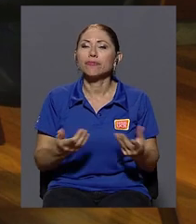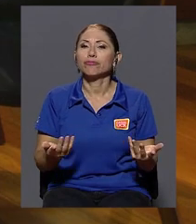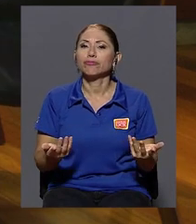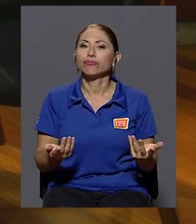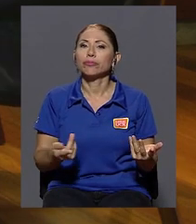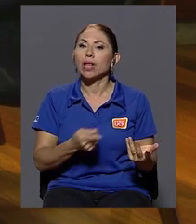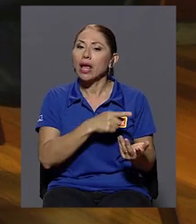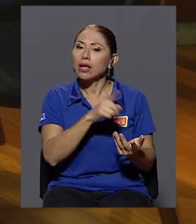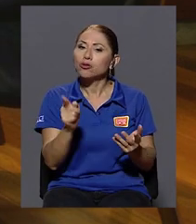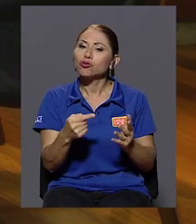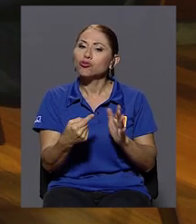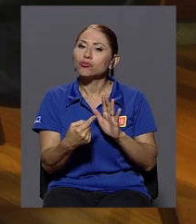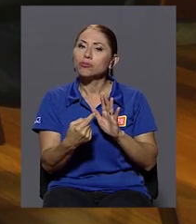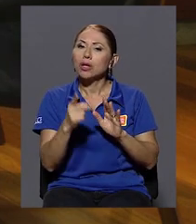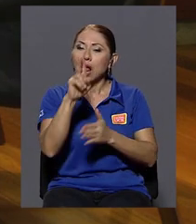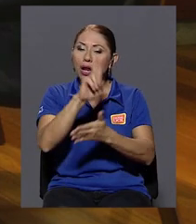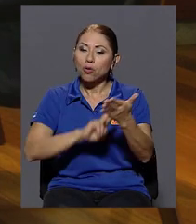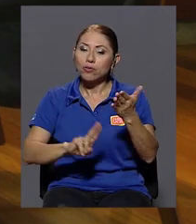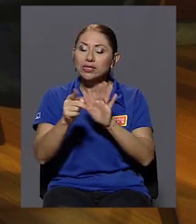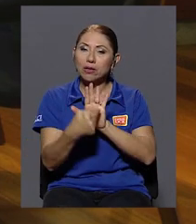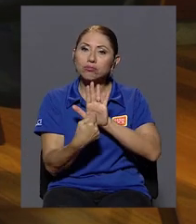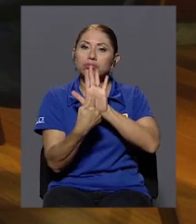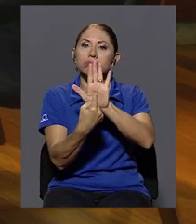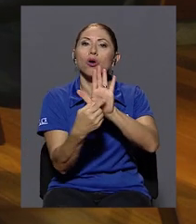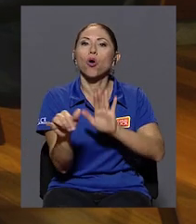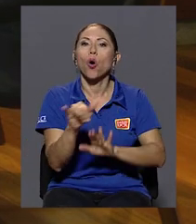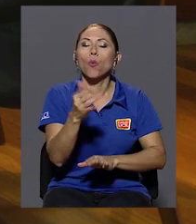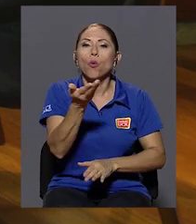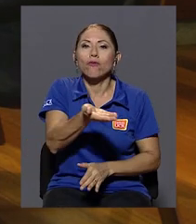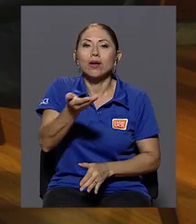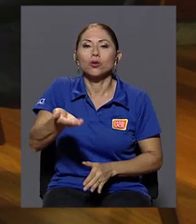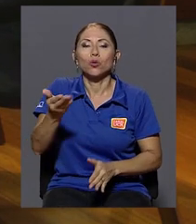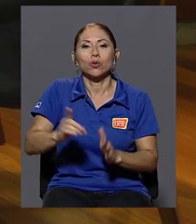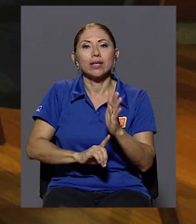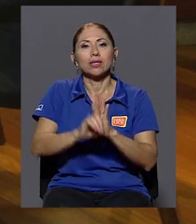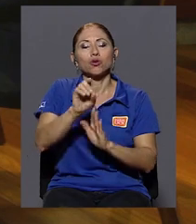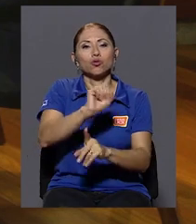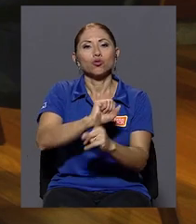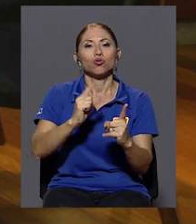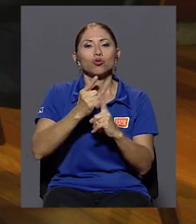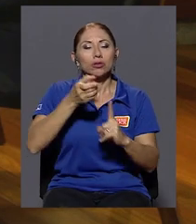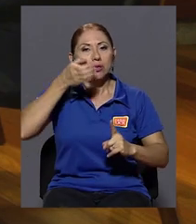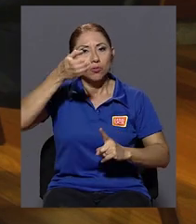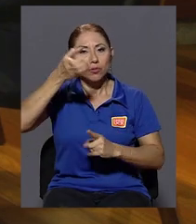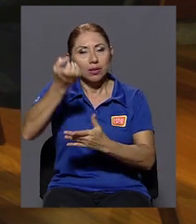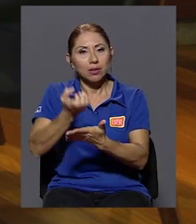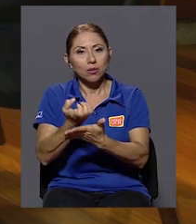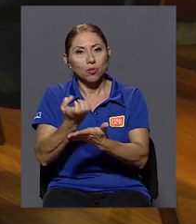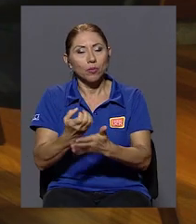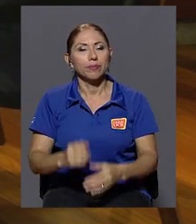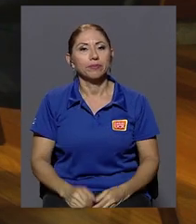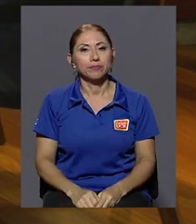también a la universidad como un factor de desarrollo social, cultural y económico.